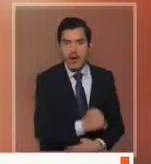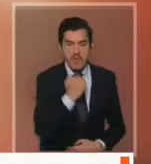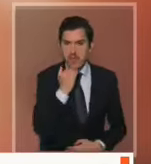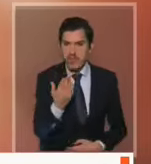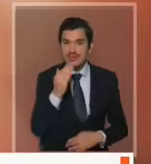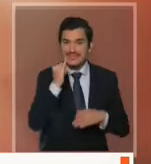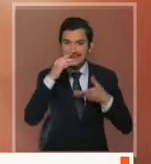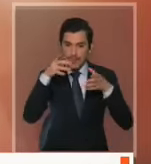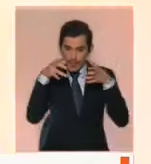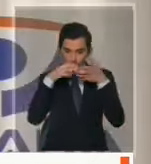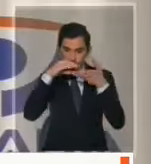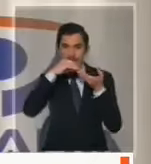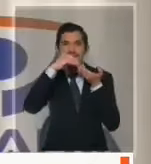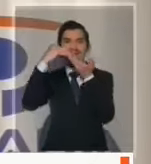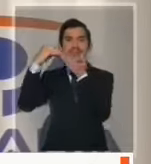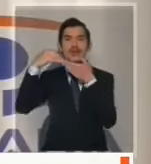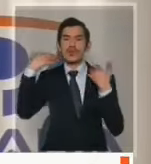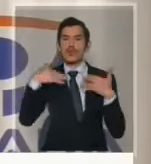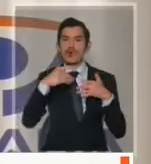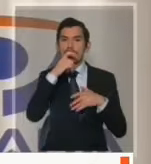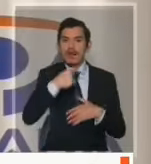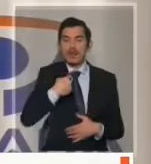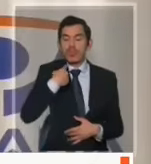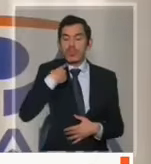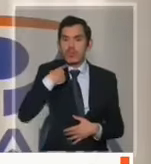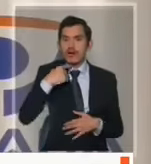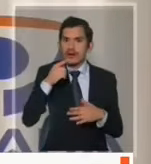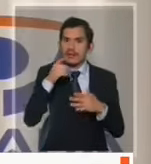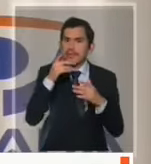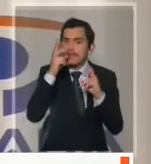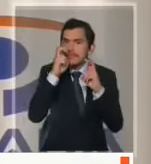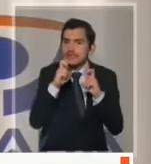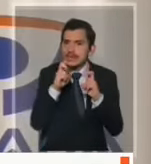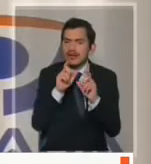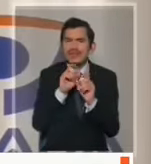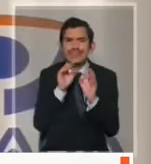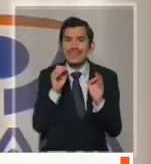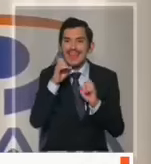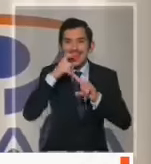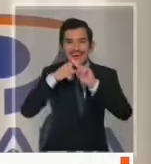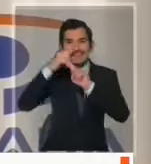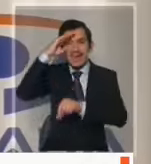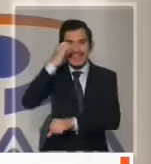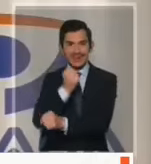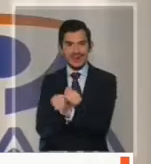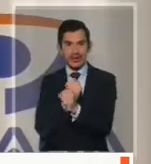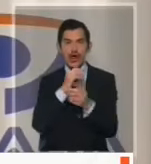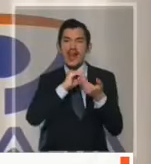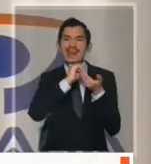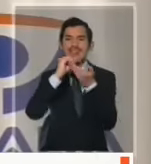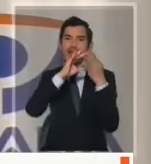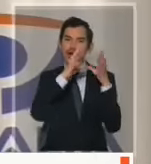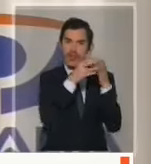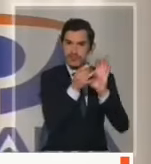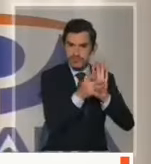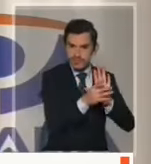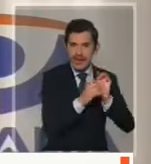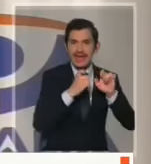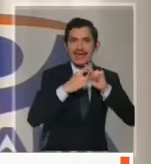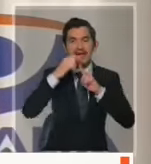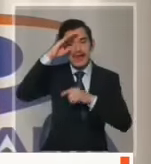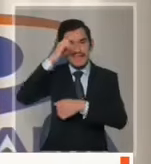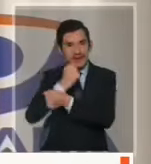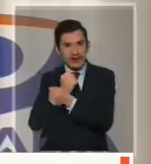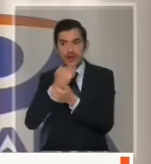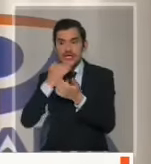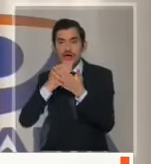líder particular. Un imputado que tiene una calidad especial, porque él era ex carabinero. De hecho, al momento de allanarse, digamos, el